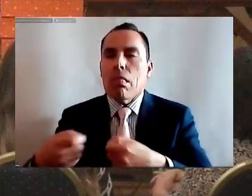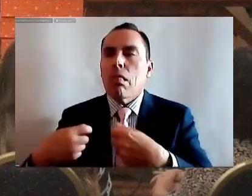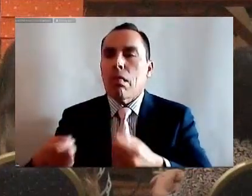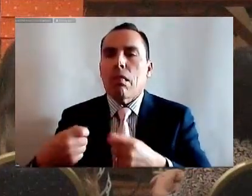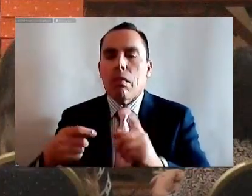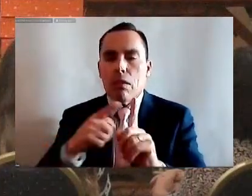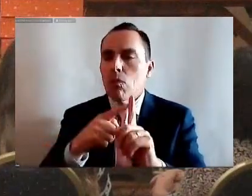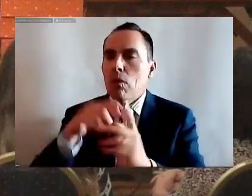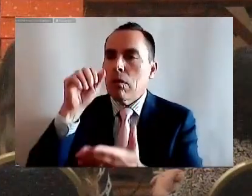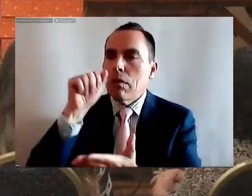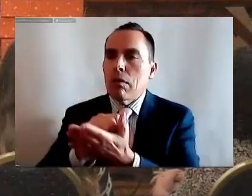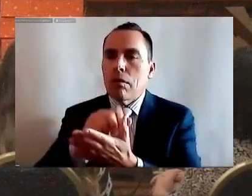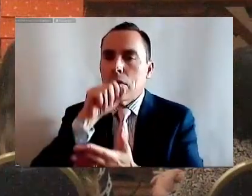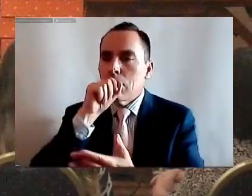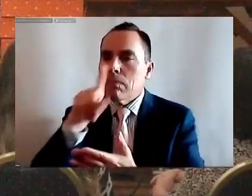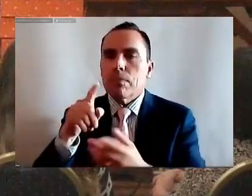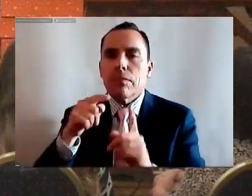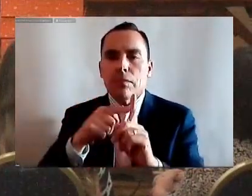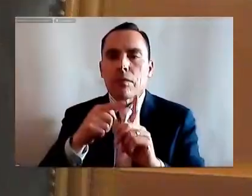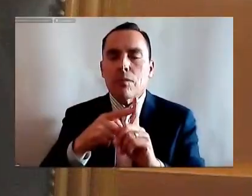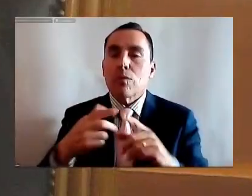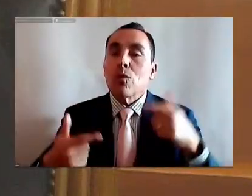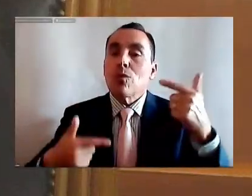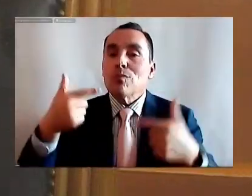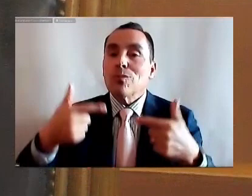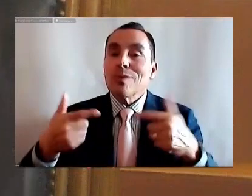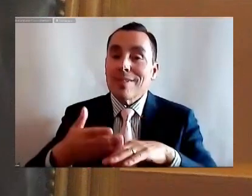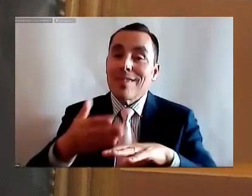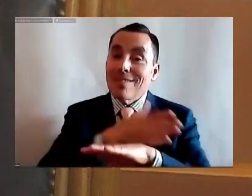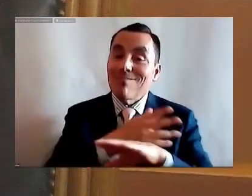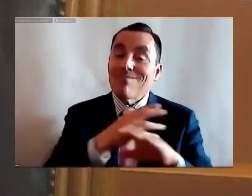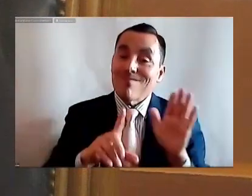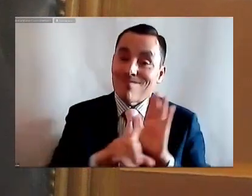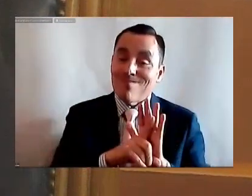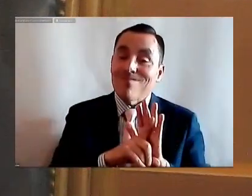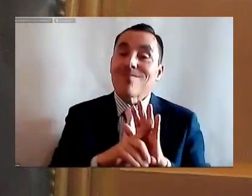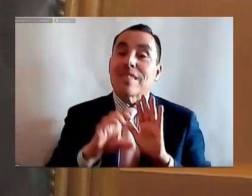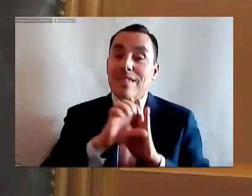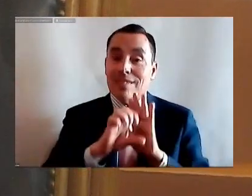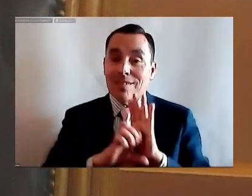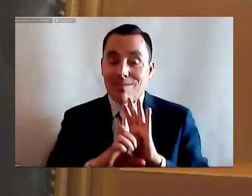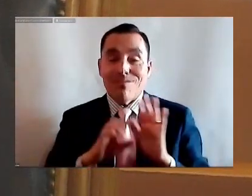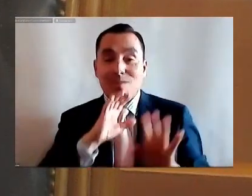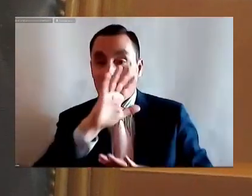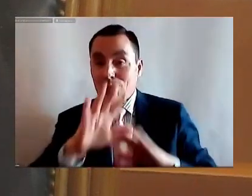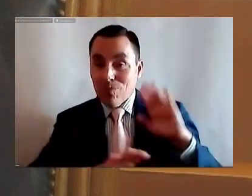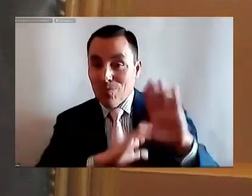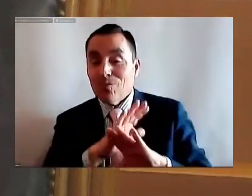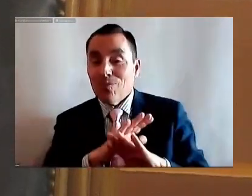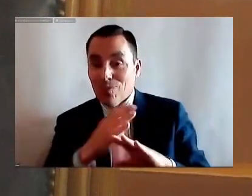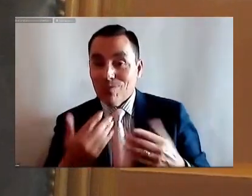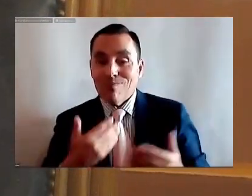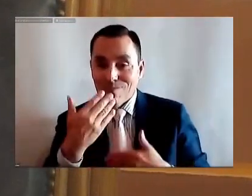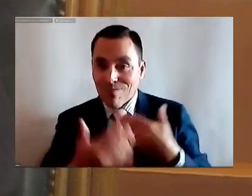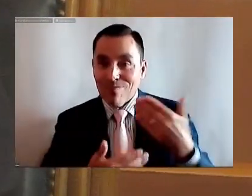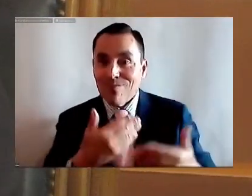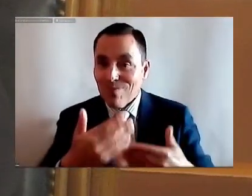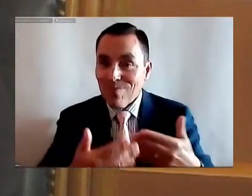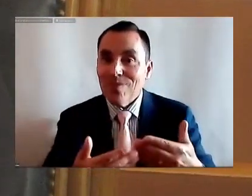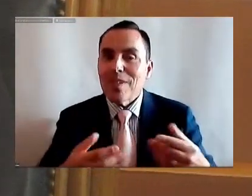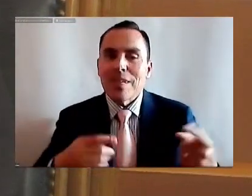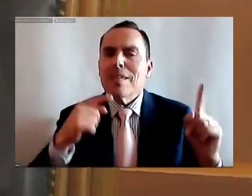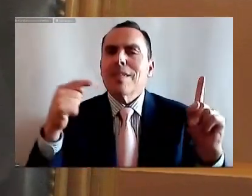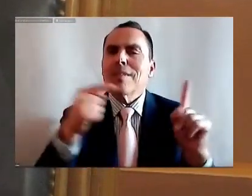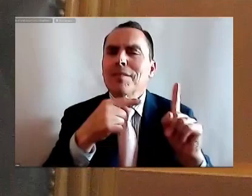digamos. Pero esto requiere políticas y requiere, me parece, también las confianzas de pensar que se le